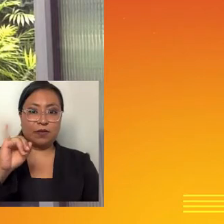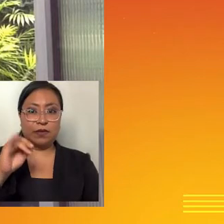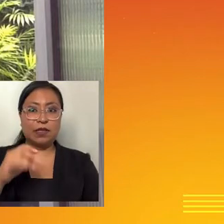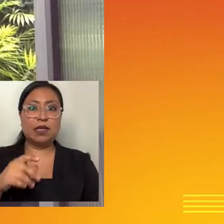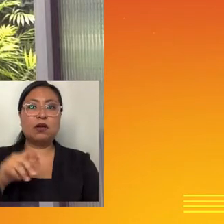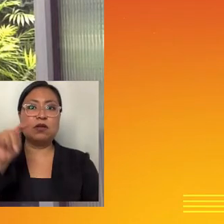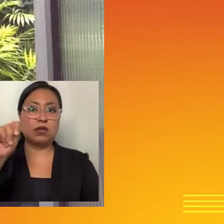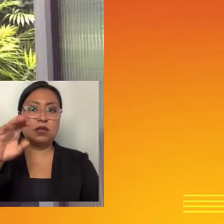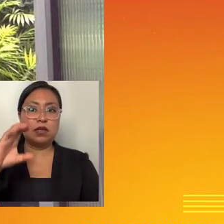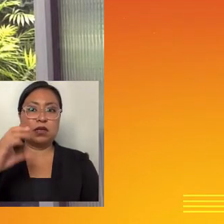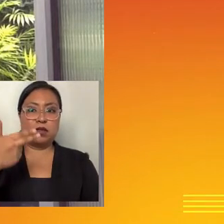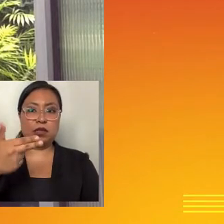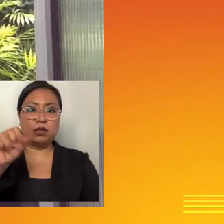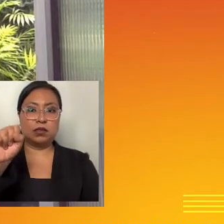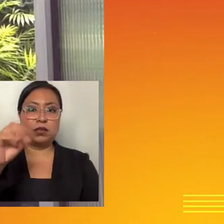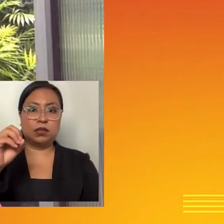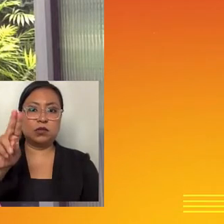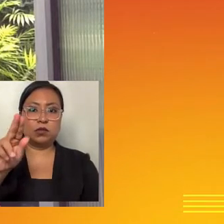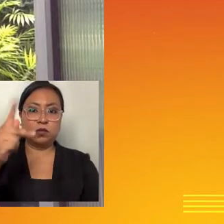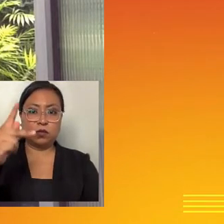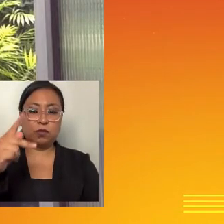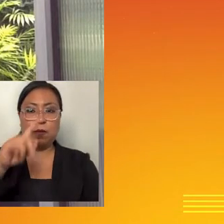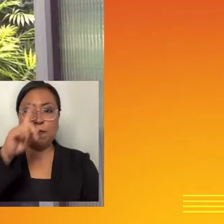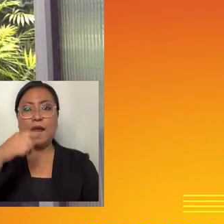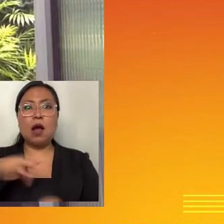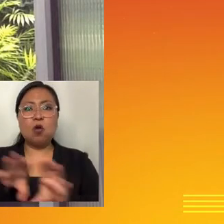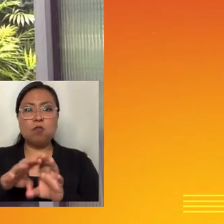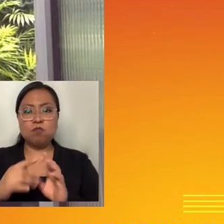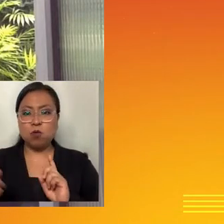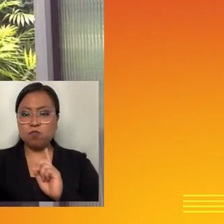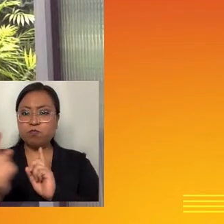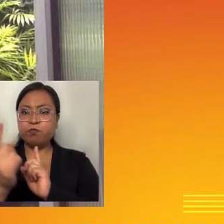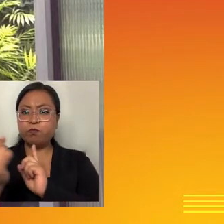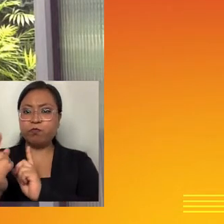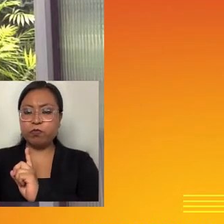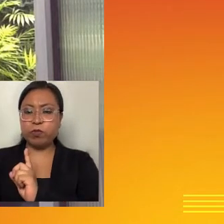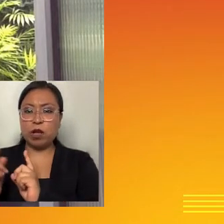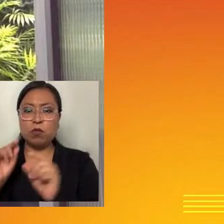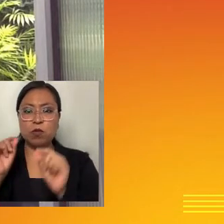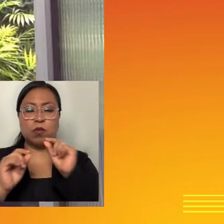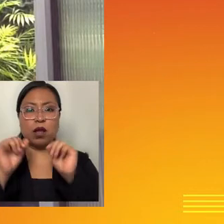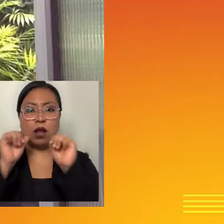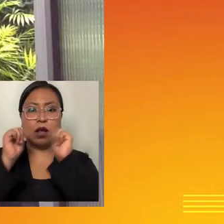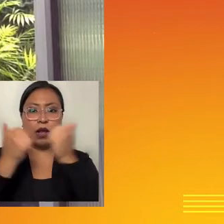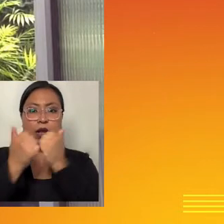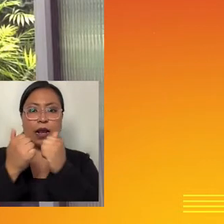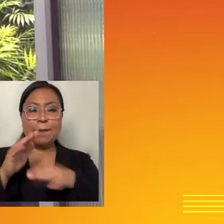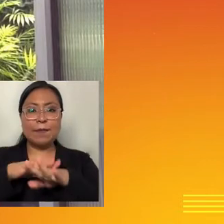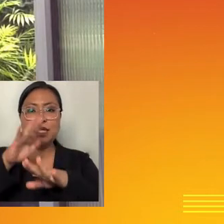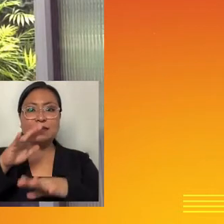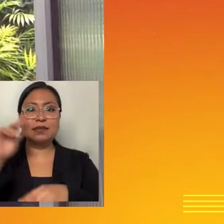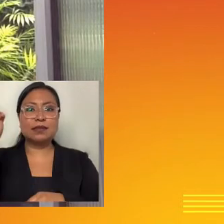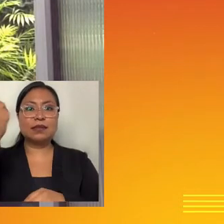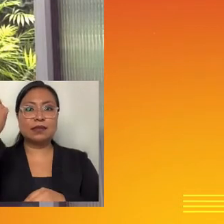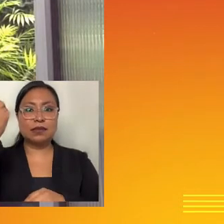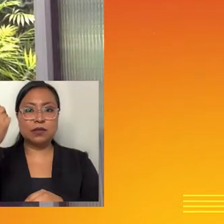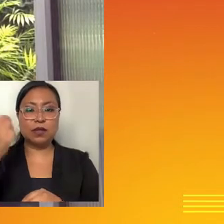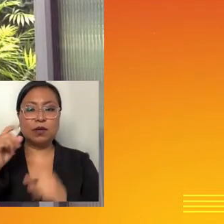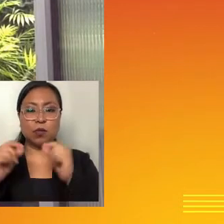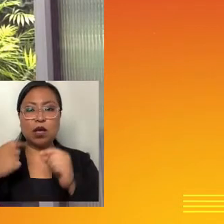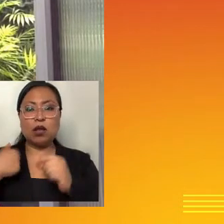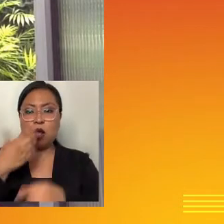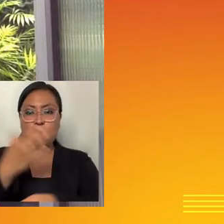acercar soluciones tecnológicas a las organizaciones de forma asequible y, bueno, acompañándolas en todo el proceso de